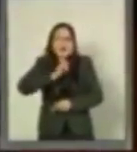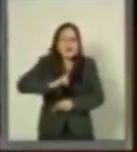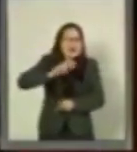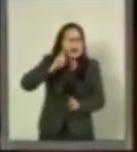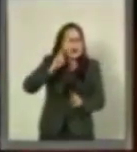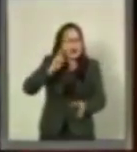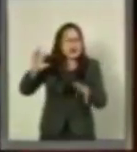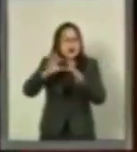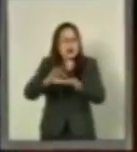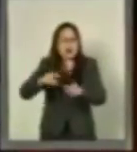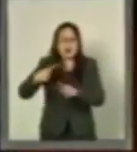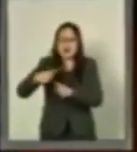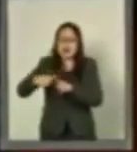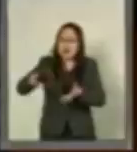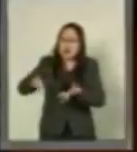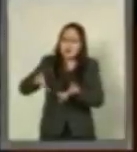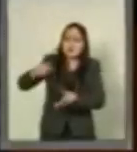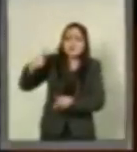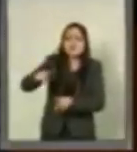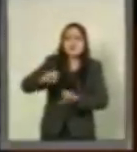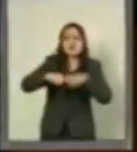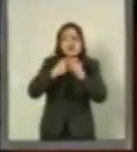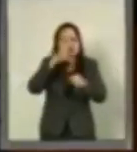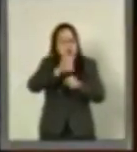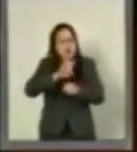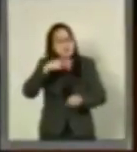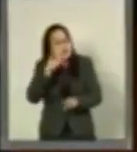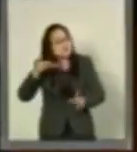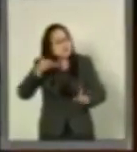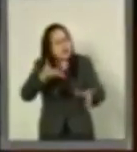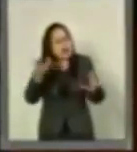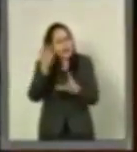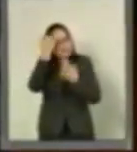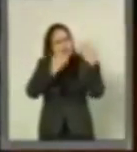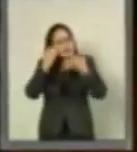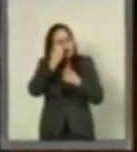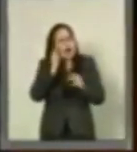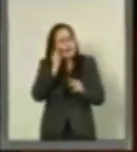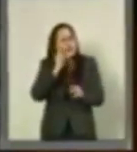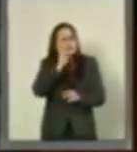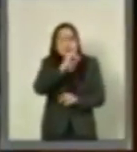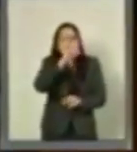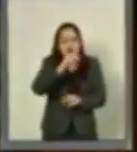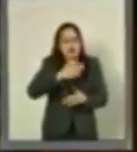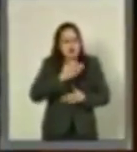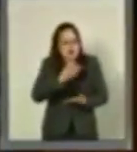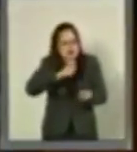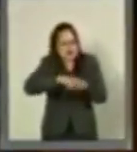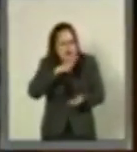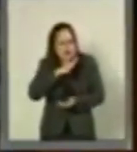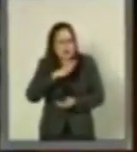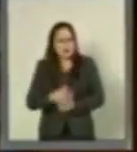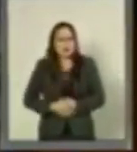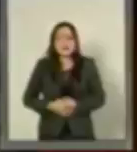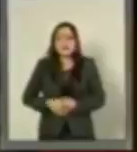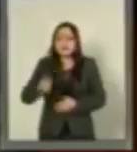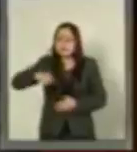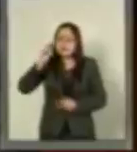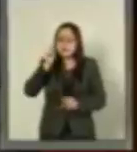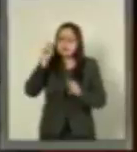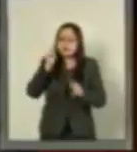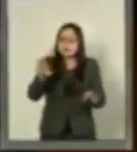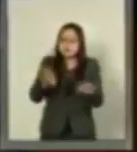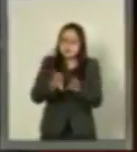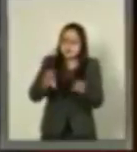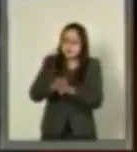impulsado por sociedad civil. Y después se vio que la necesidad de diferenciarlos,